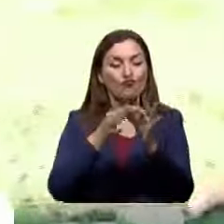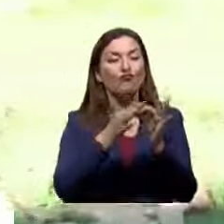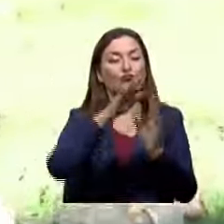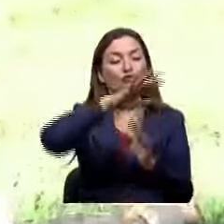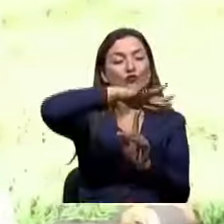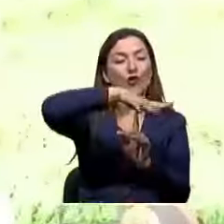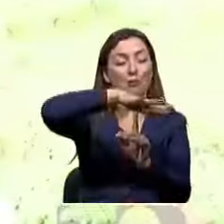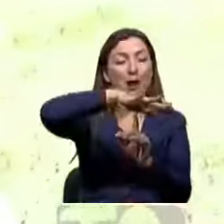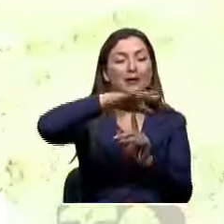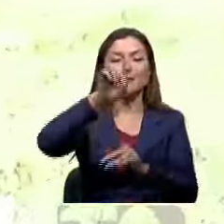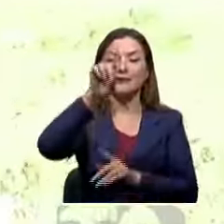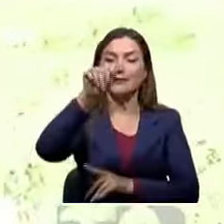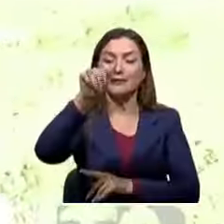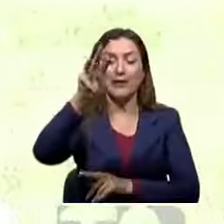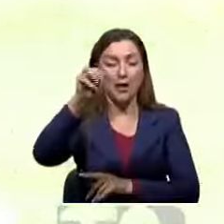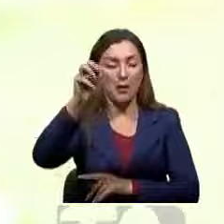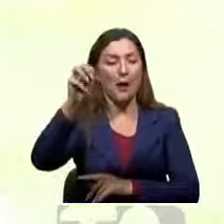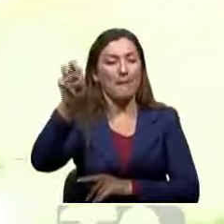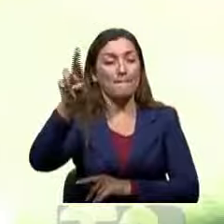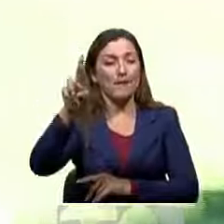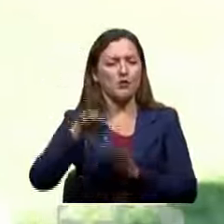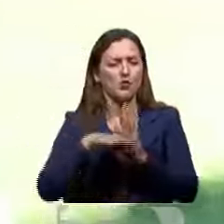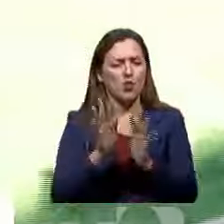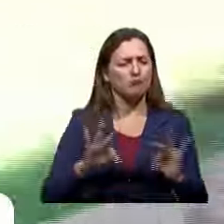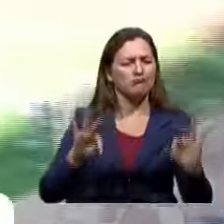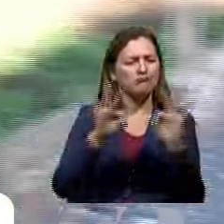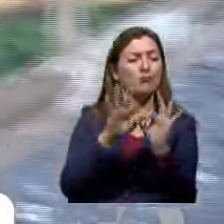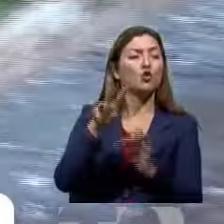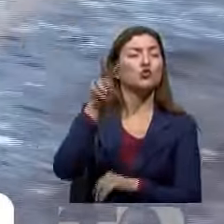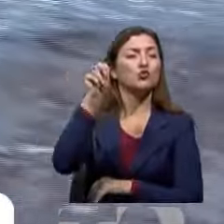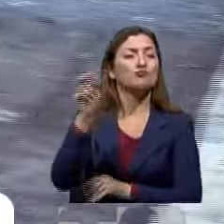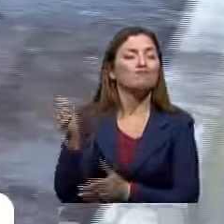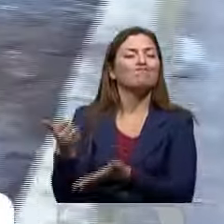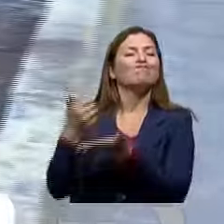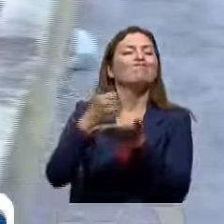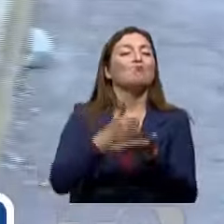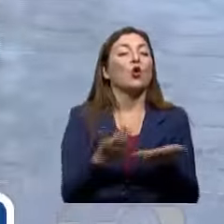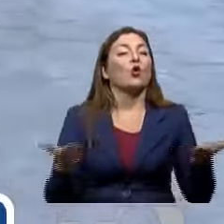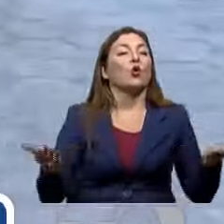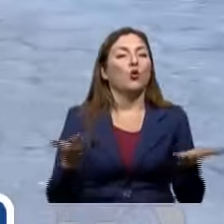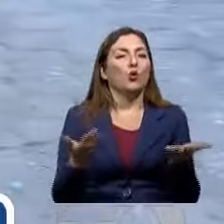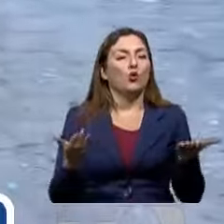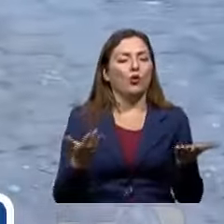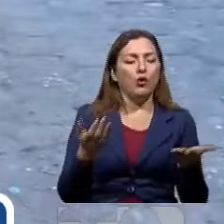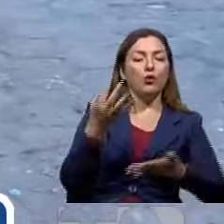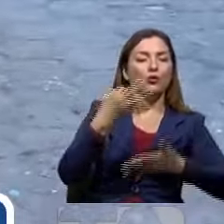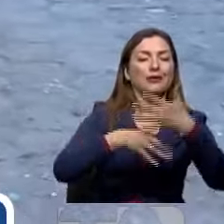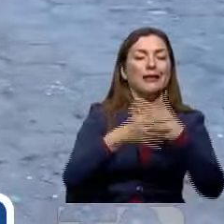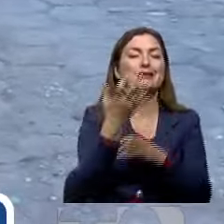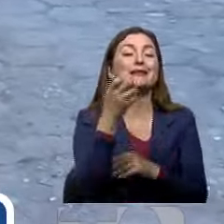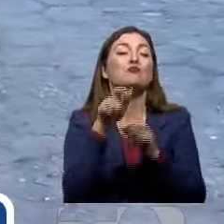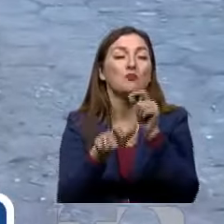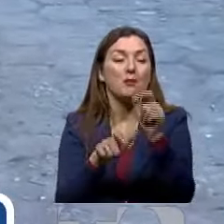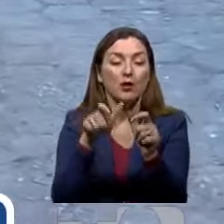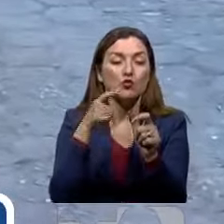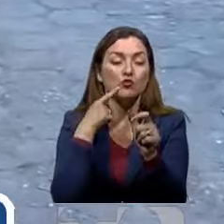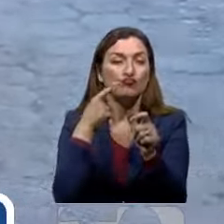Parque La Dahmer, bastante importante en el norte de la capital y que va a beneficiar a cerca de 15.000 vecinos de